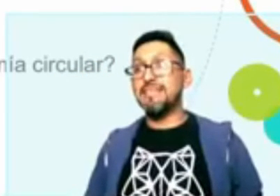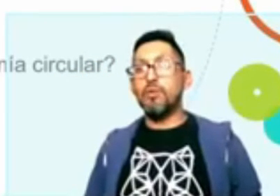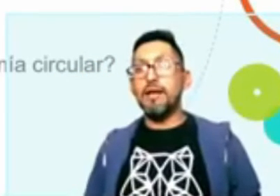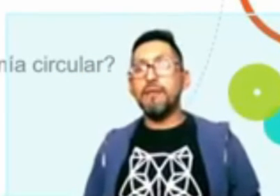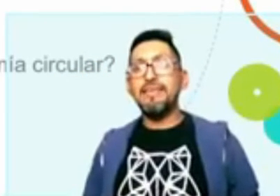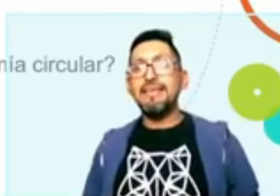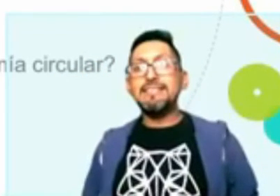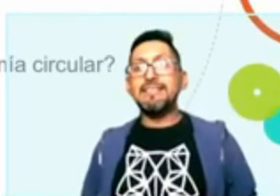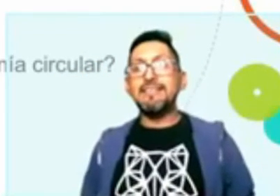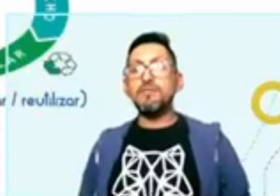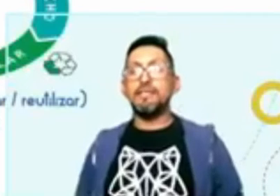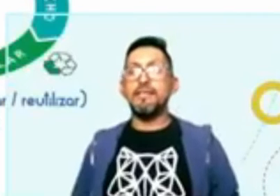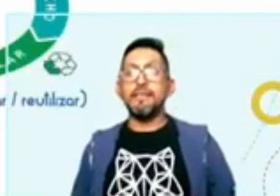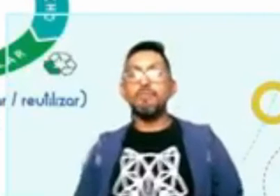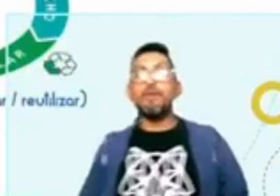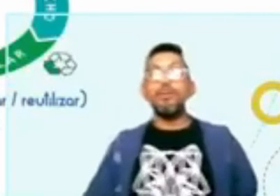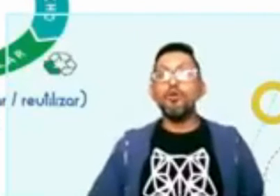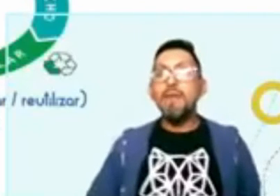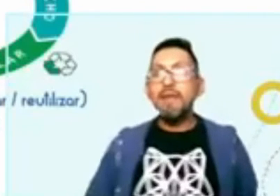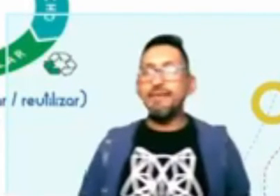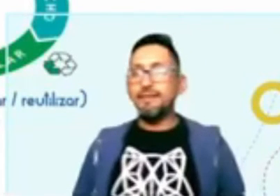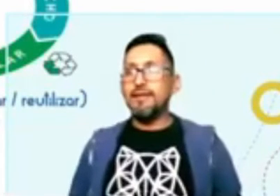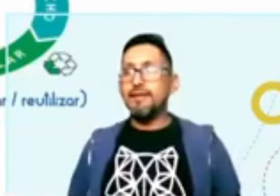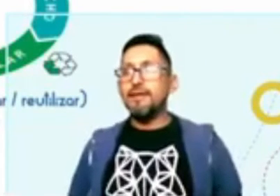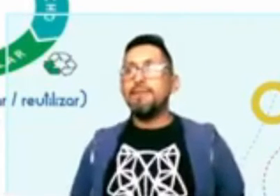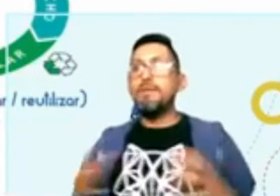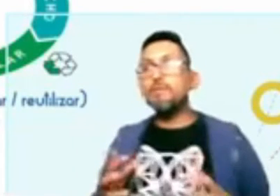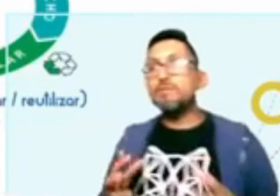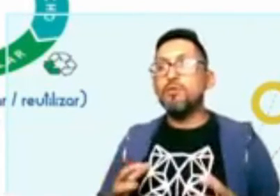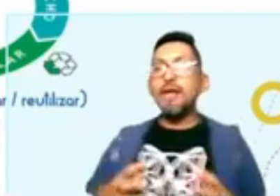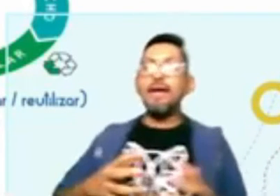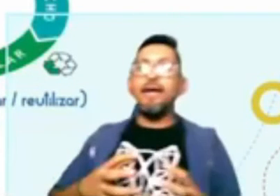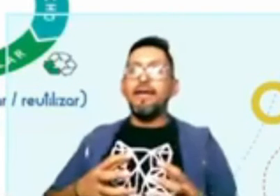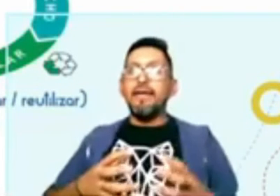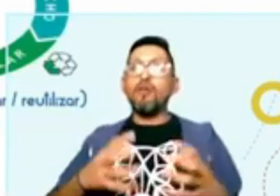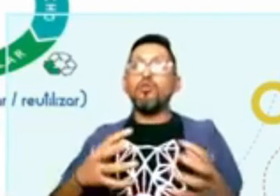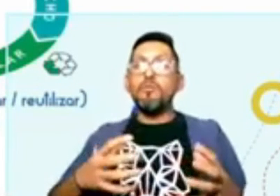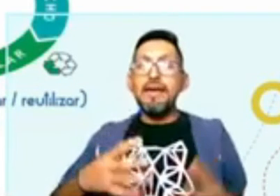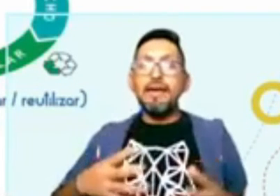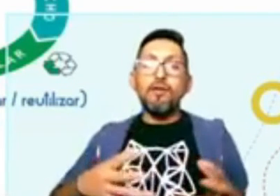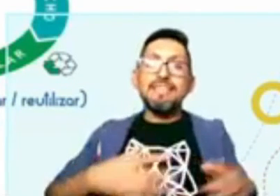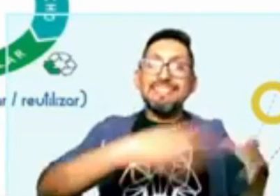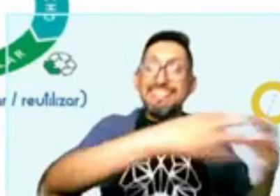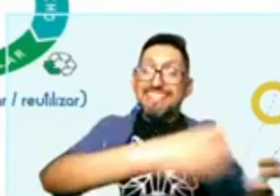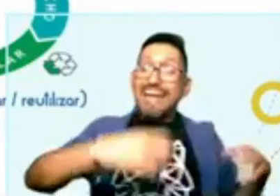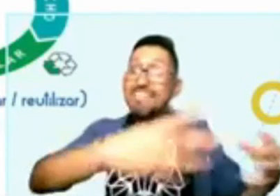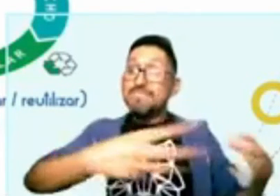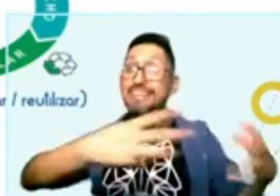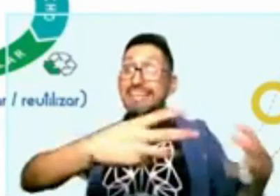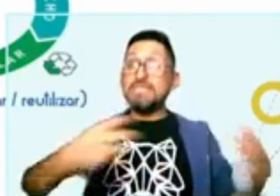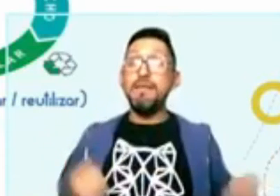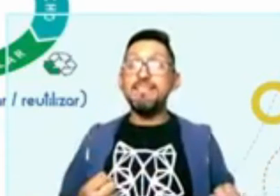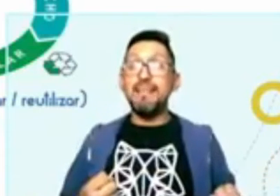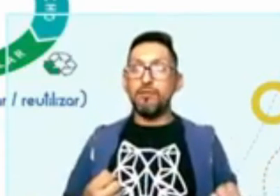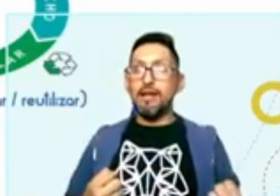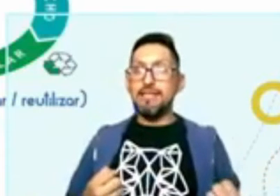economía circular. Se trata de lo siguiente. Normalmente vivimos en una economía que lo que hace es extraer las